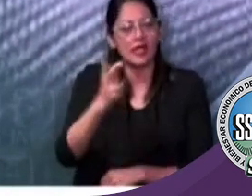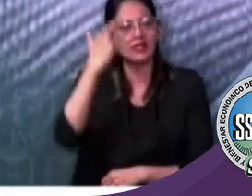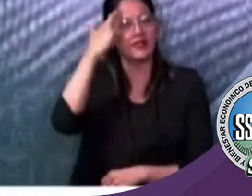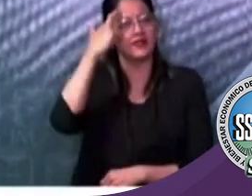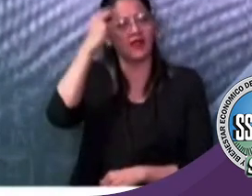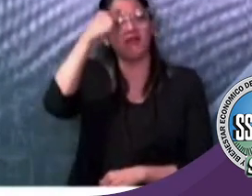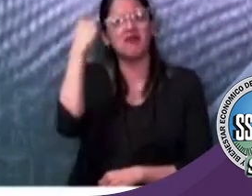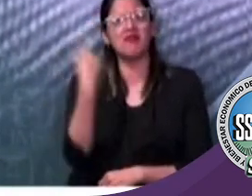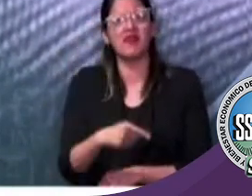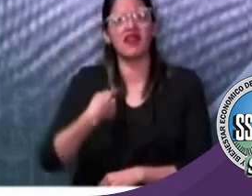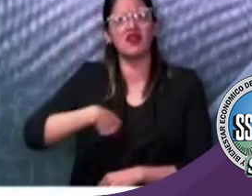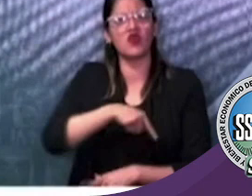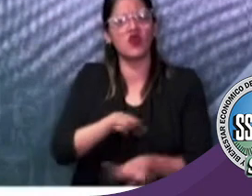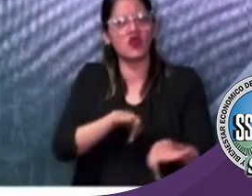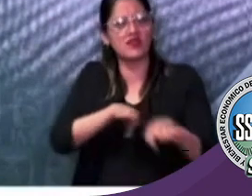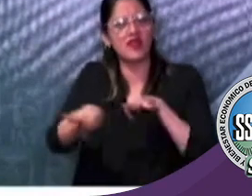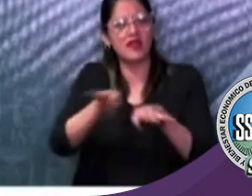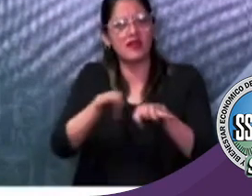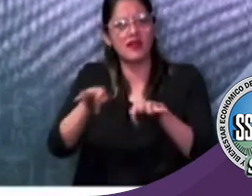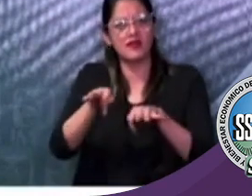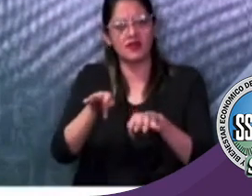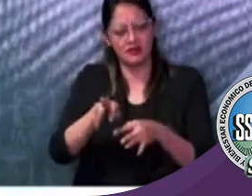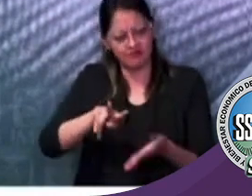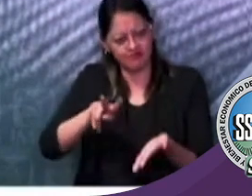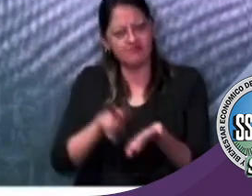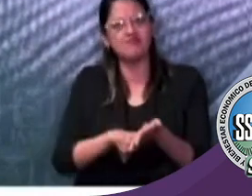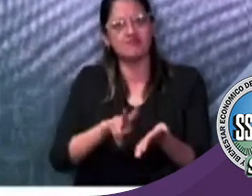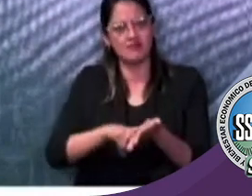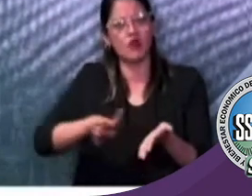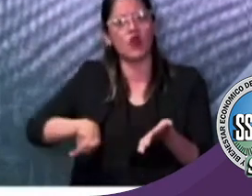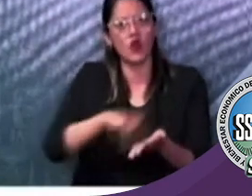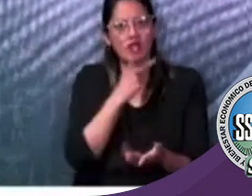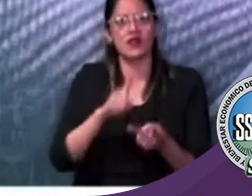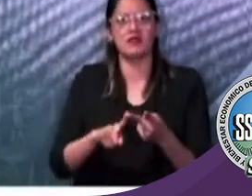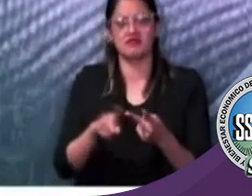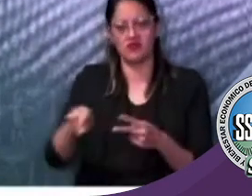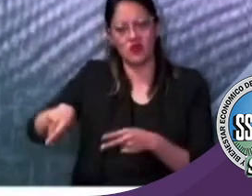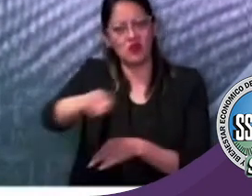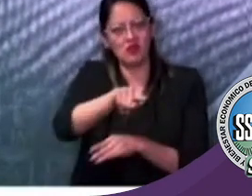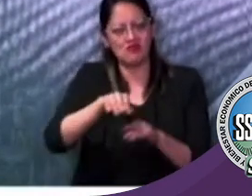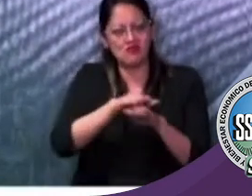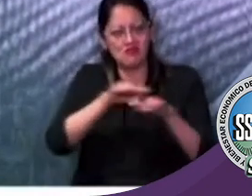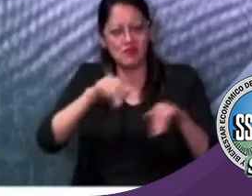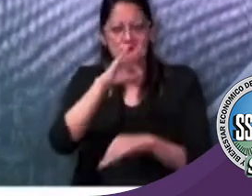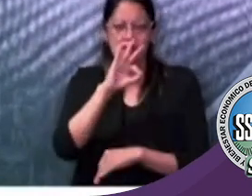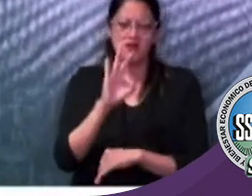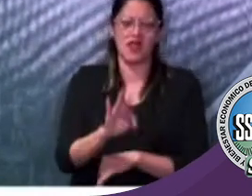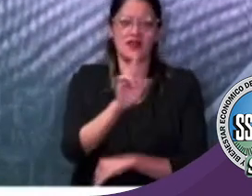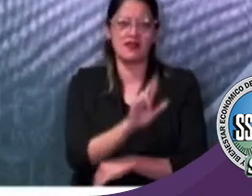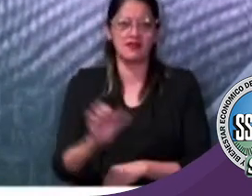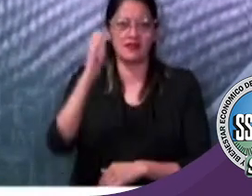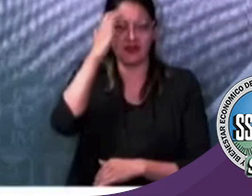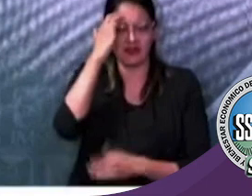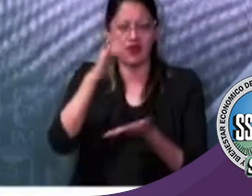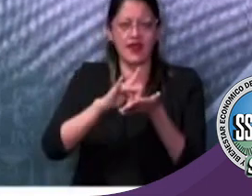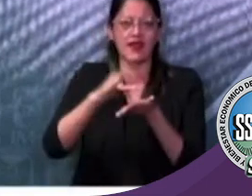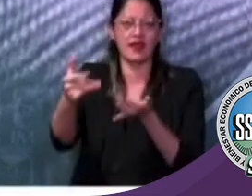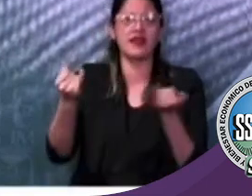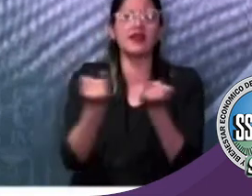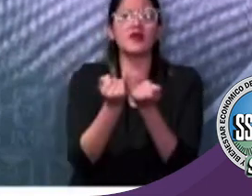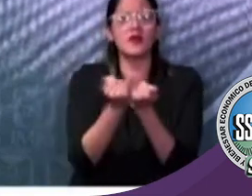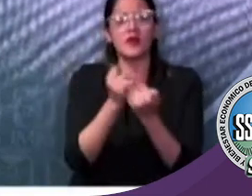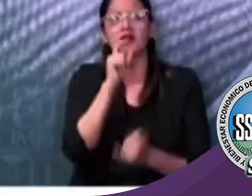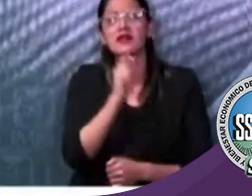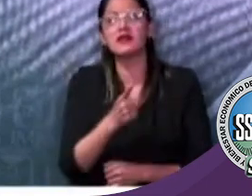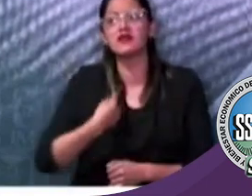nuestra profesión sea revalorada, aquilatada. Agradecemos los reconocimientos,